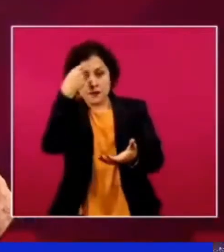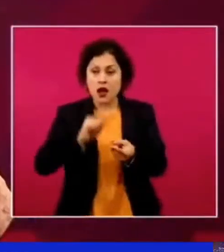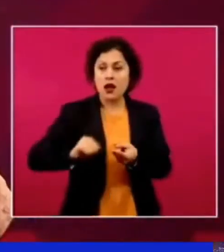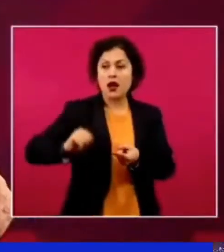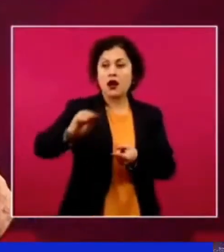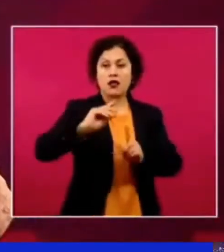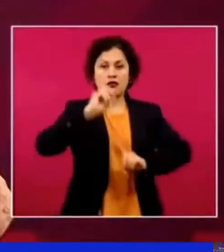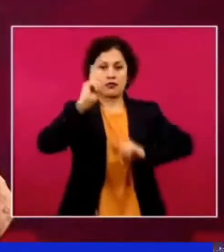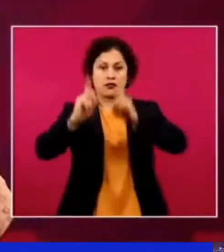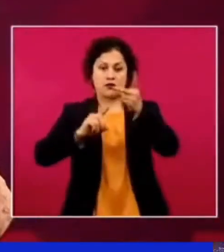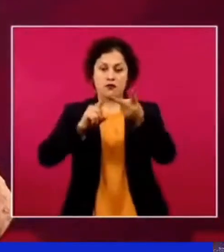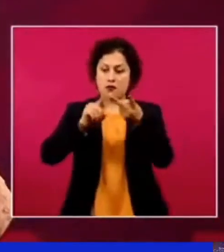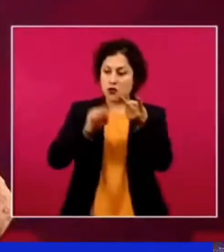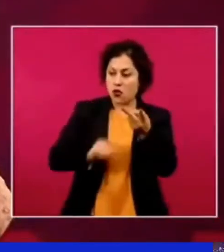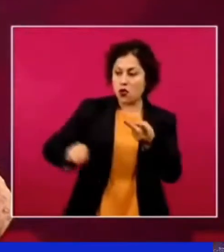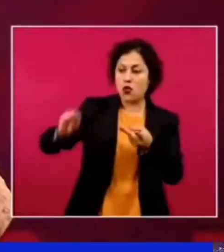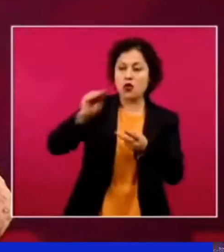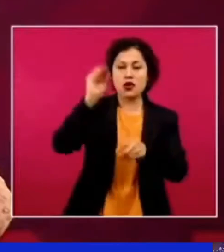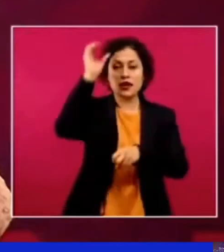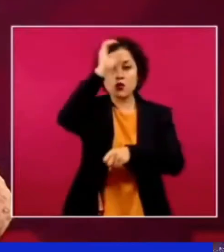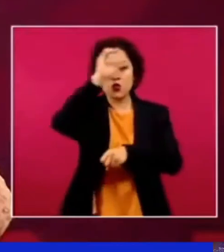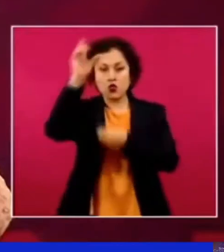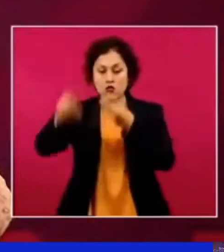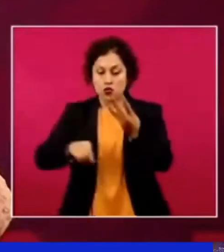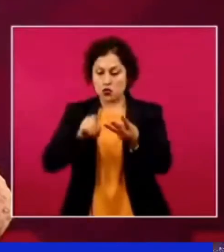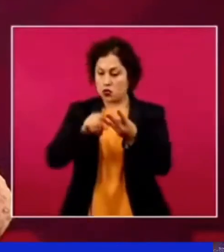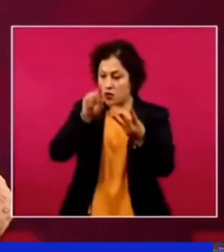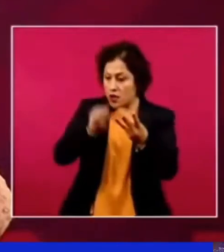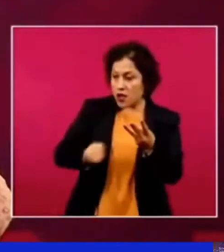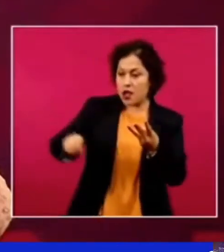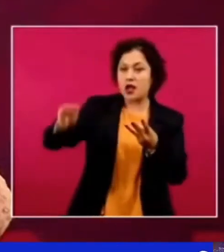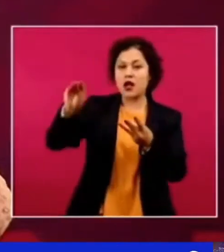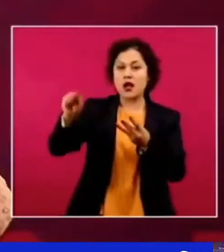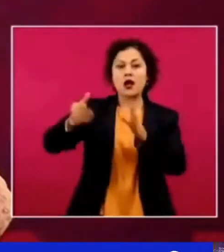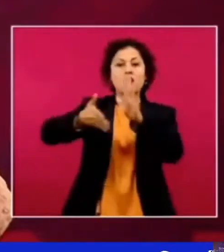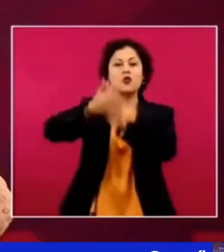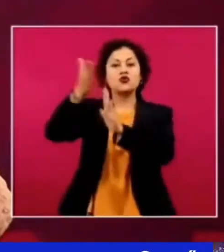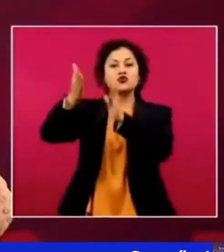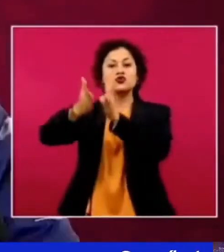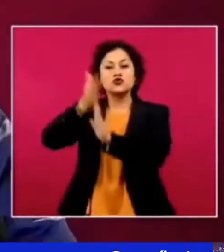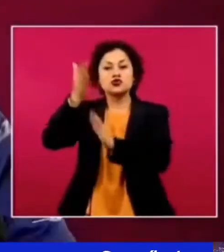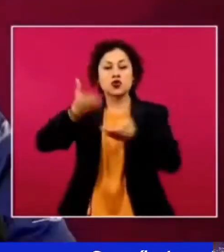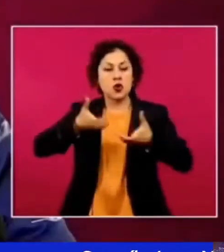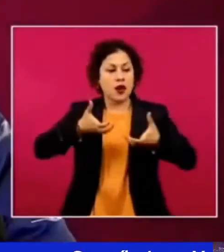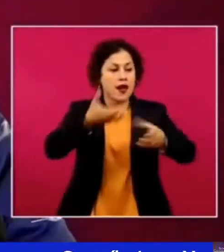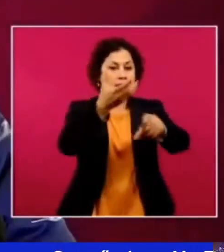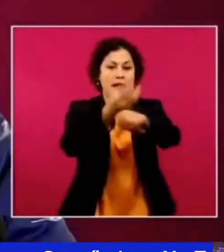para construcción, reparación de calles y banquetas.